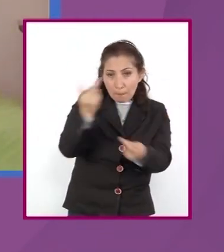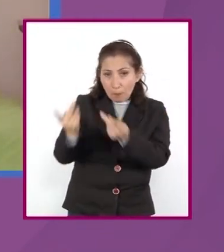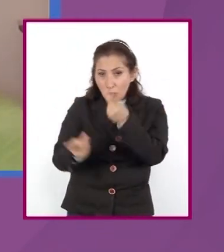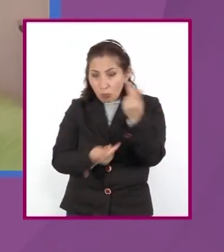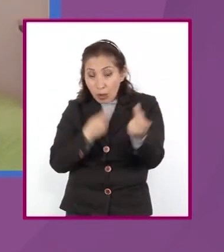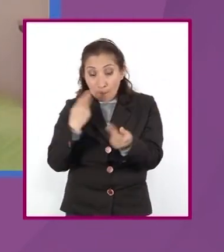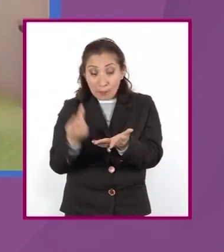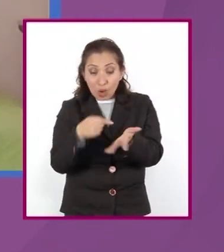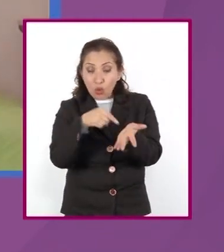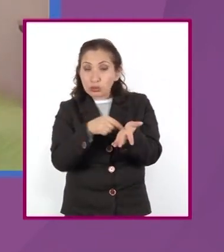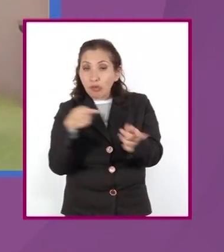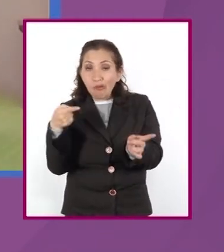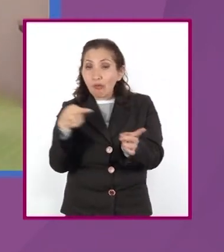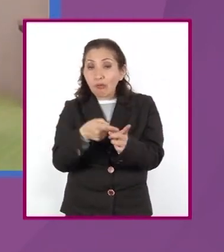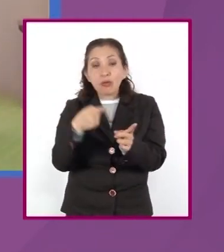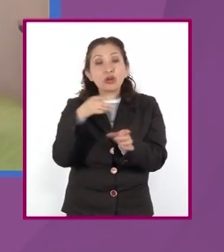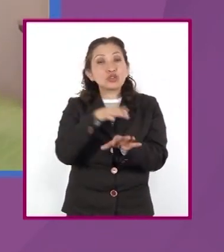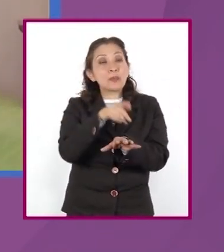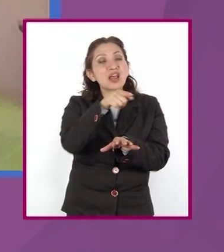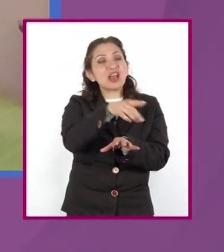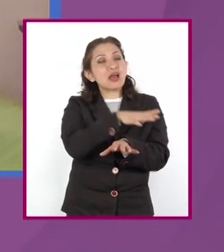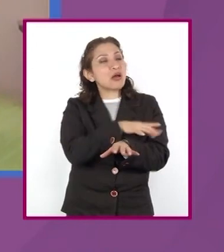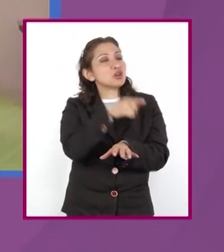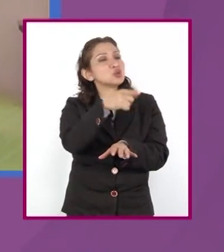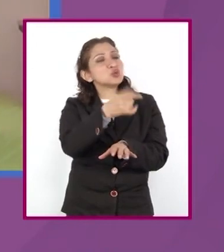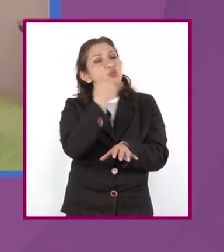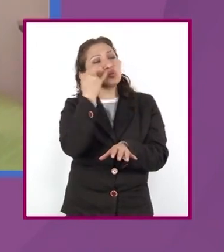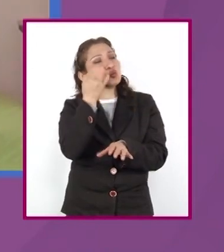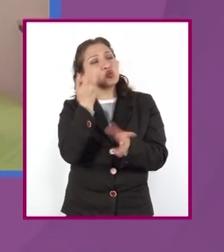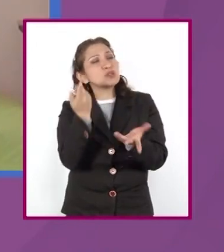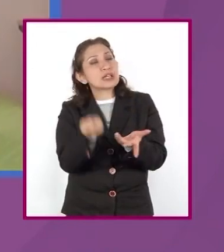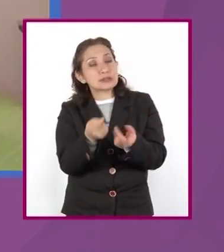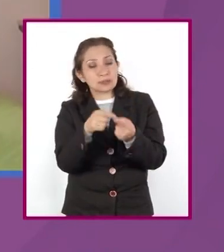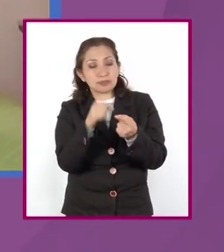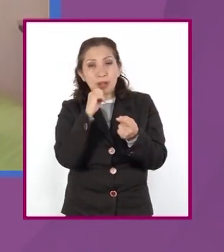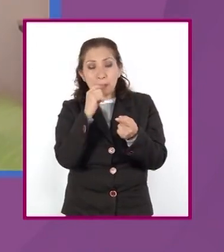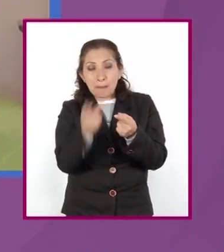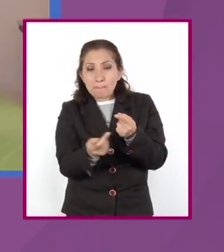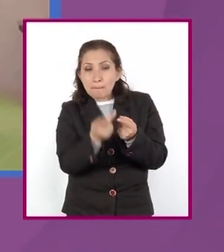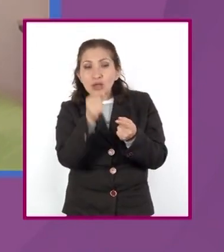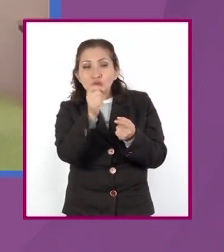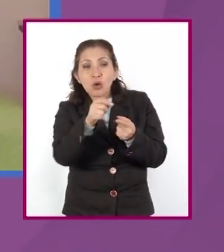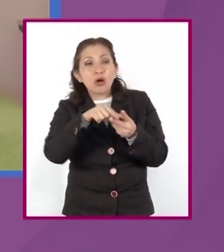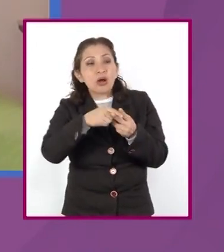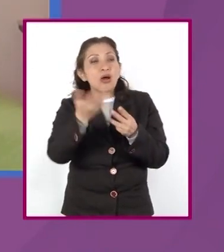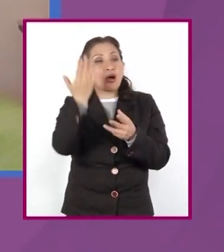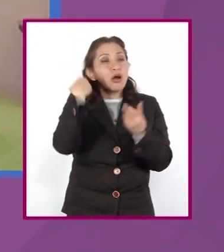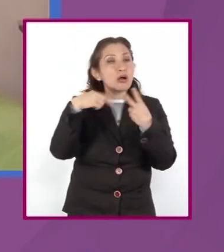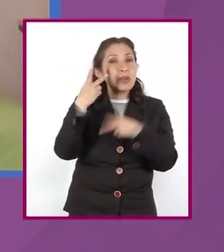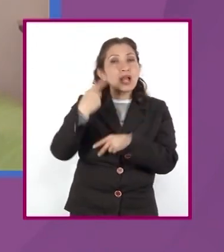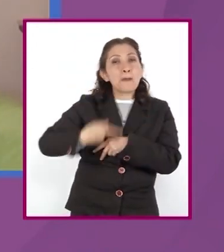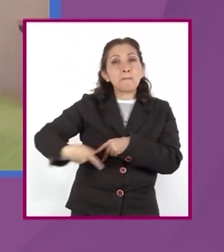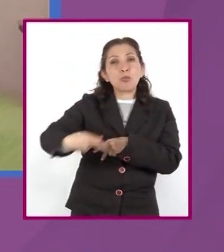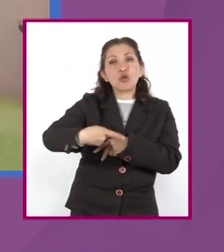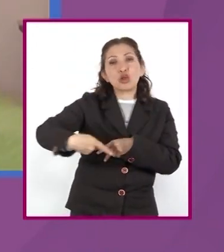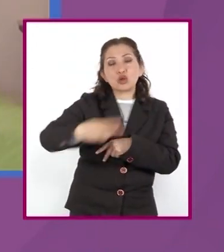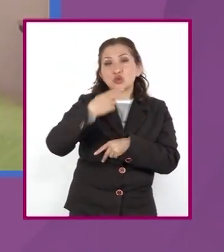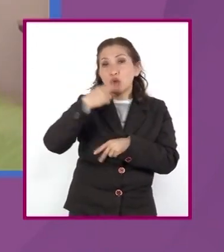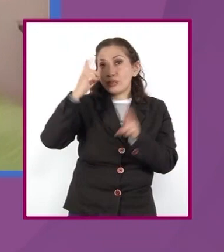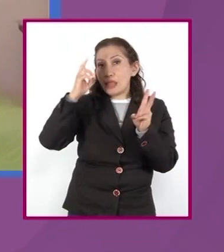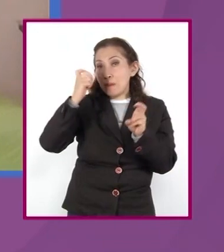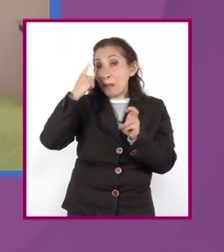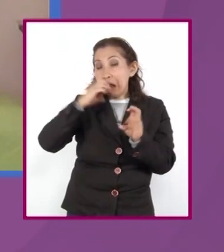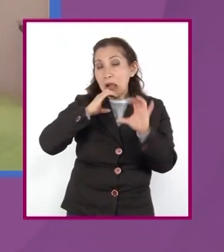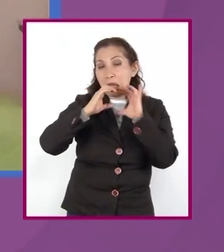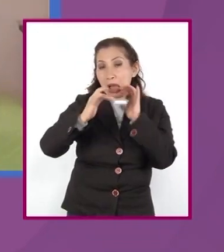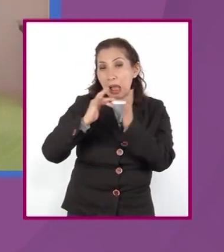Las preguntas iban enfocadas a aspectos generales sobre la lengua. También se indagó sobre el origen del pulque, el cual se usó como tema que